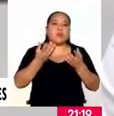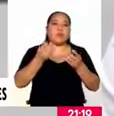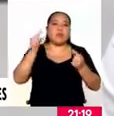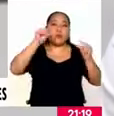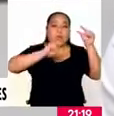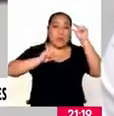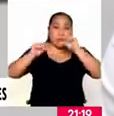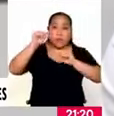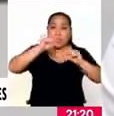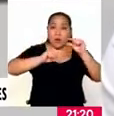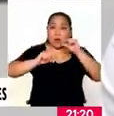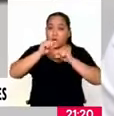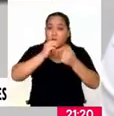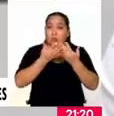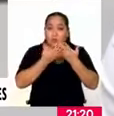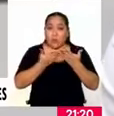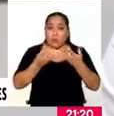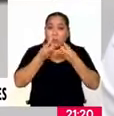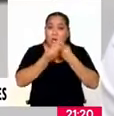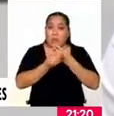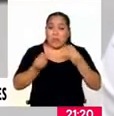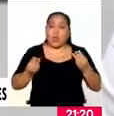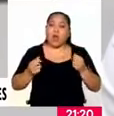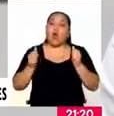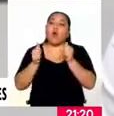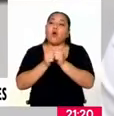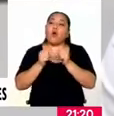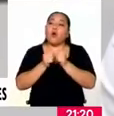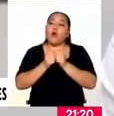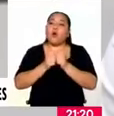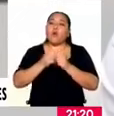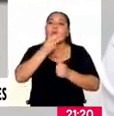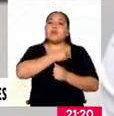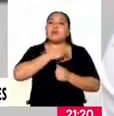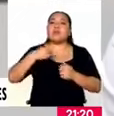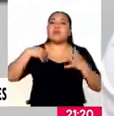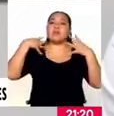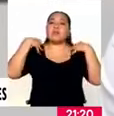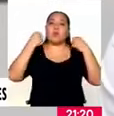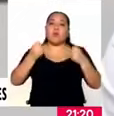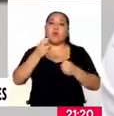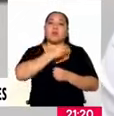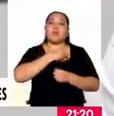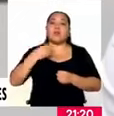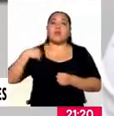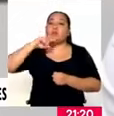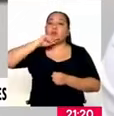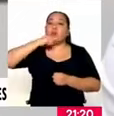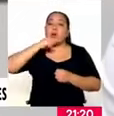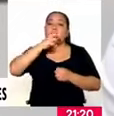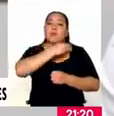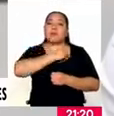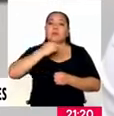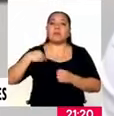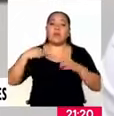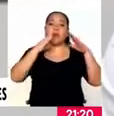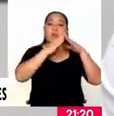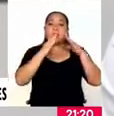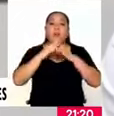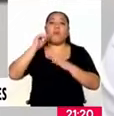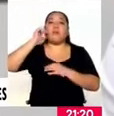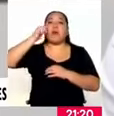en un esfuerzo conjunto con el Ministerio de Salud, Ministerio de la Mujer y Poblaciones Vulnerables y Ministerio de Vivienda, el día de